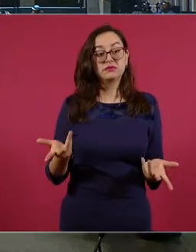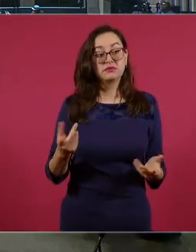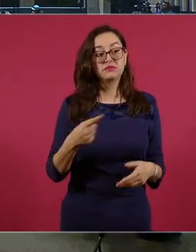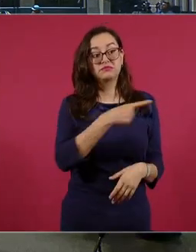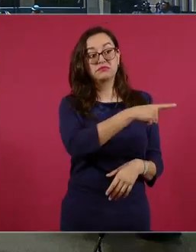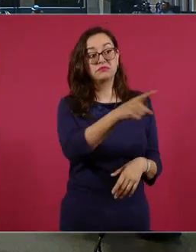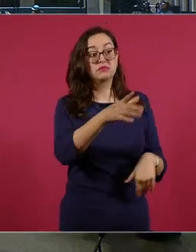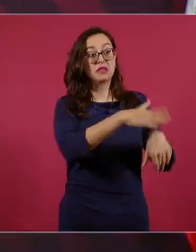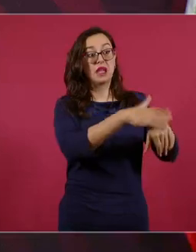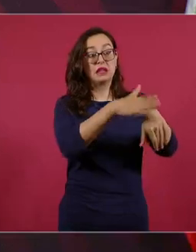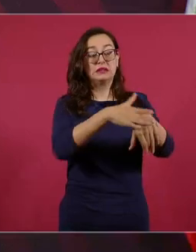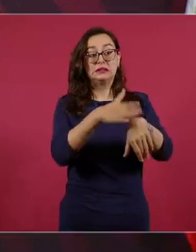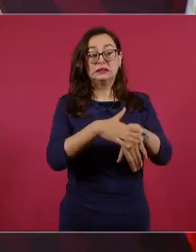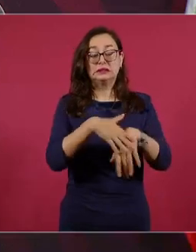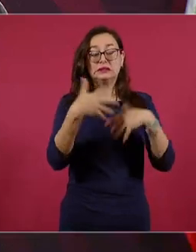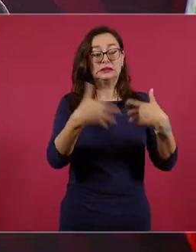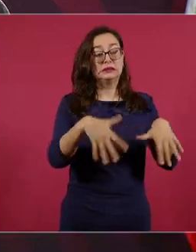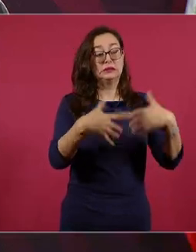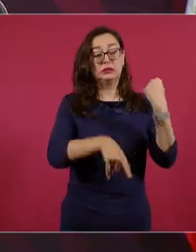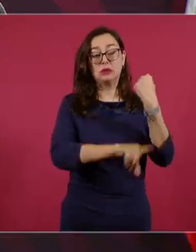en una burbuja,